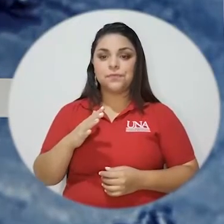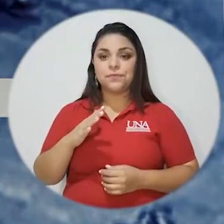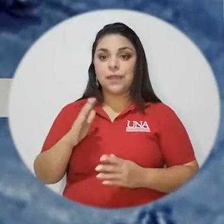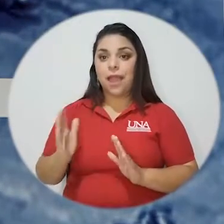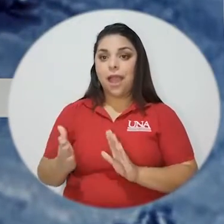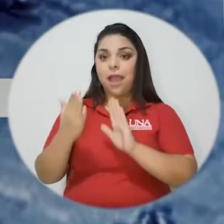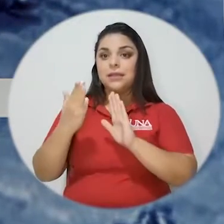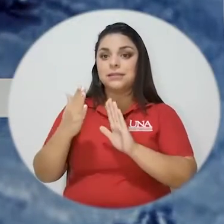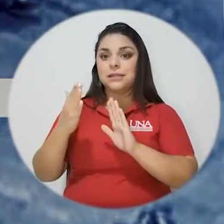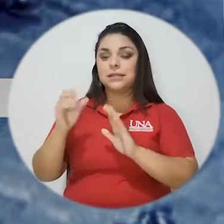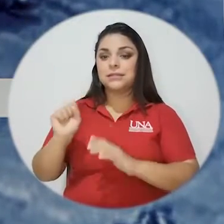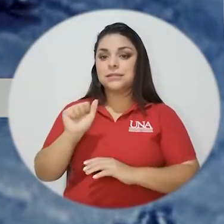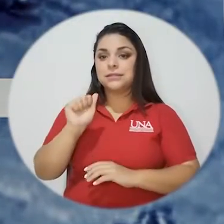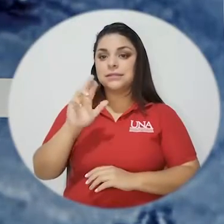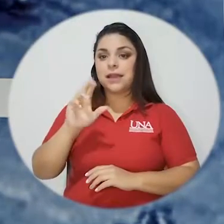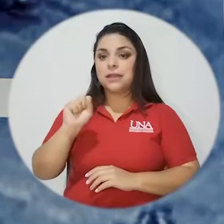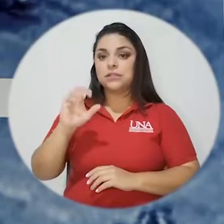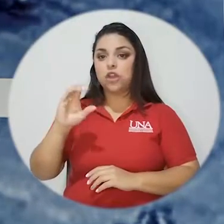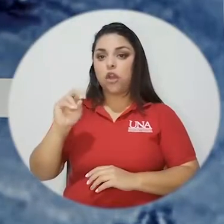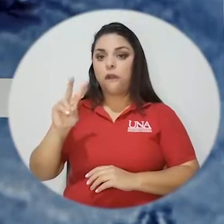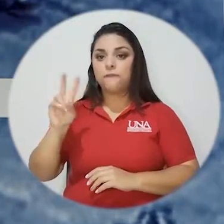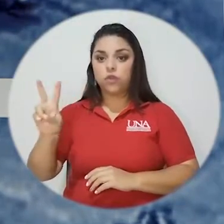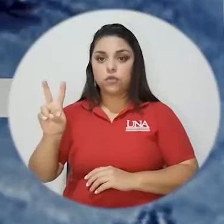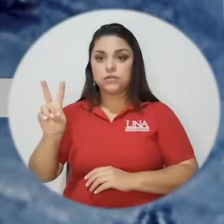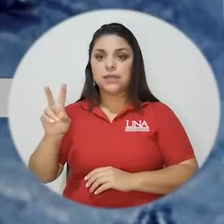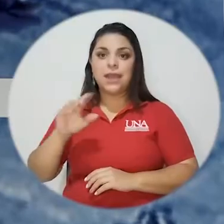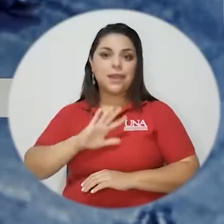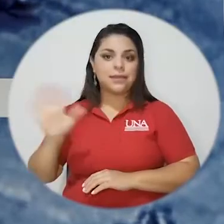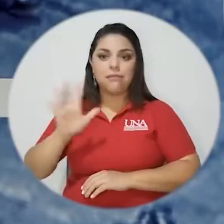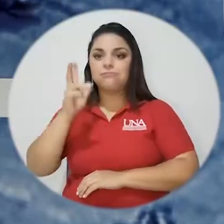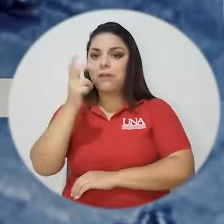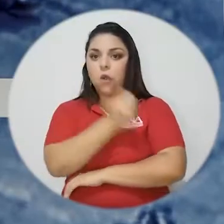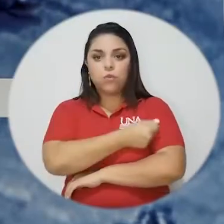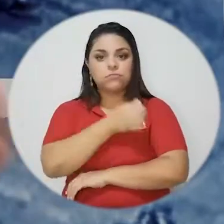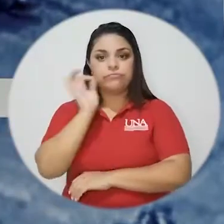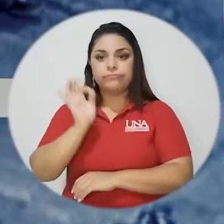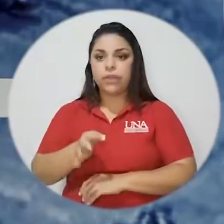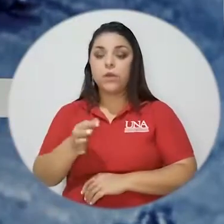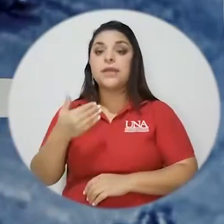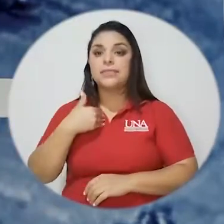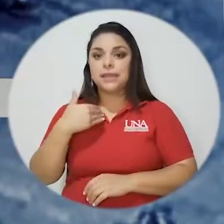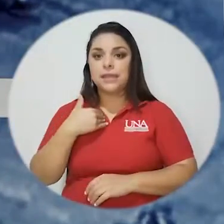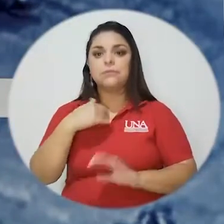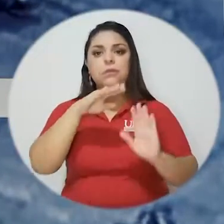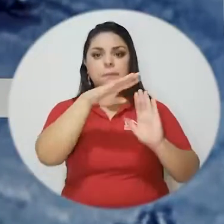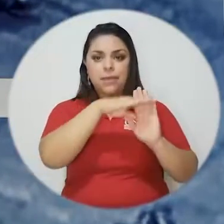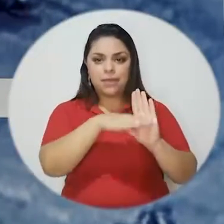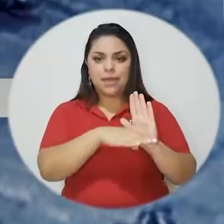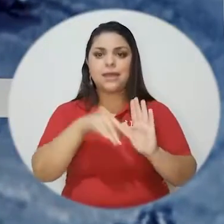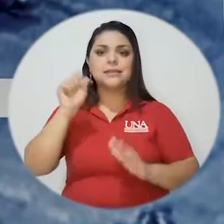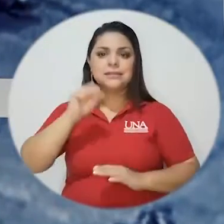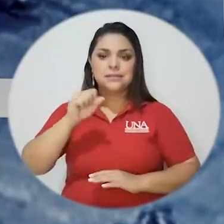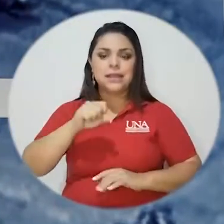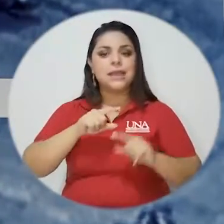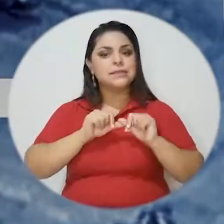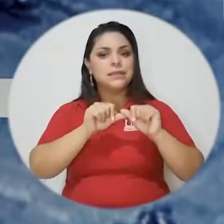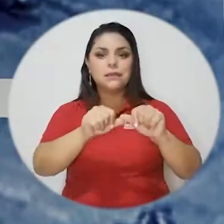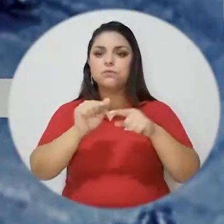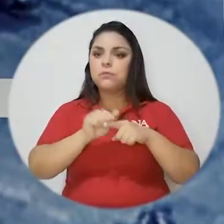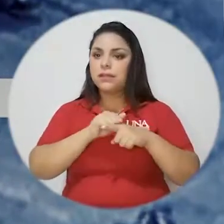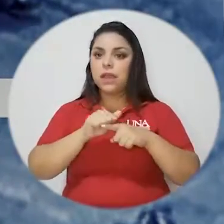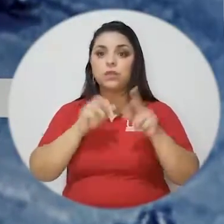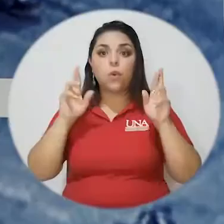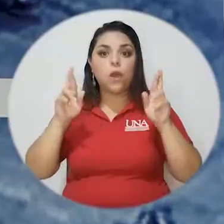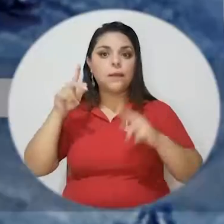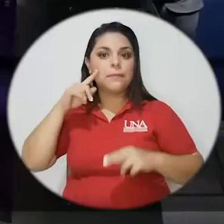aparentemente ante el SARS-CoV-2, la vacunación era lo que era, ¿verdad? O sea, sí tenemos las medidas y todo y las tenemos que seguir practicando, ojalá